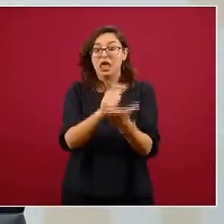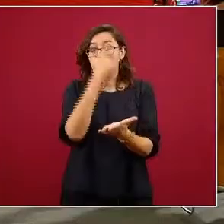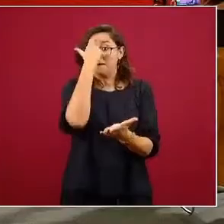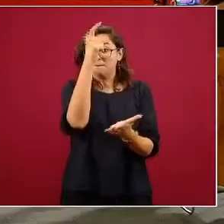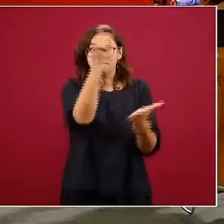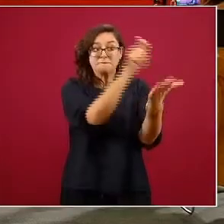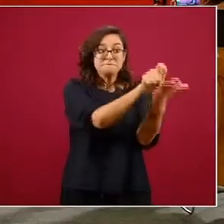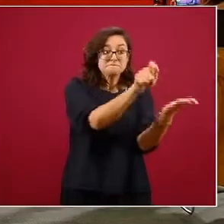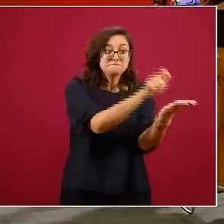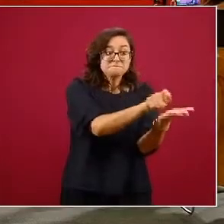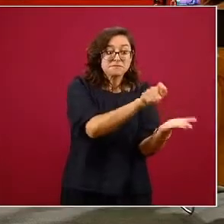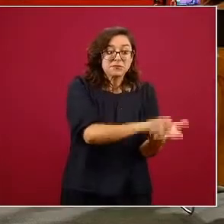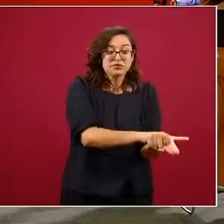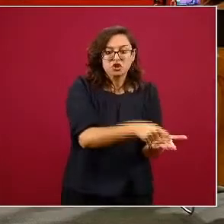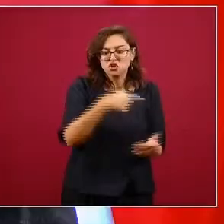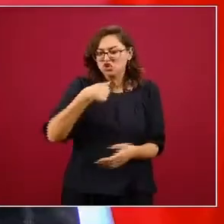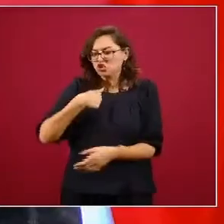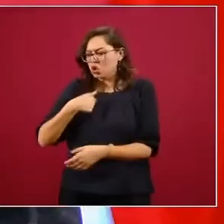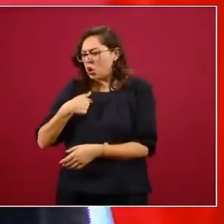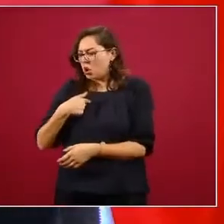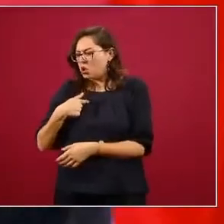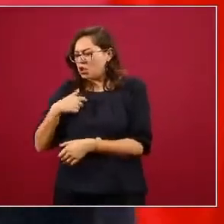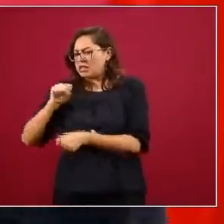Yo estaba en la secundaria.